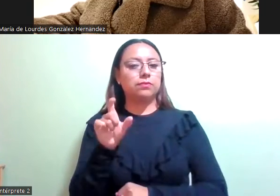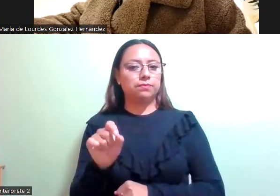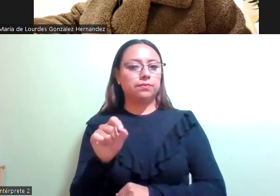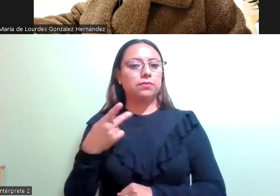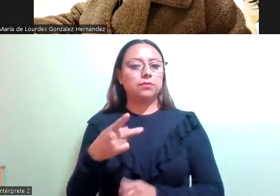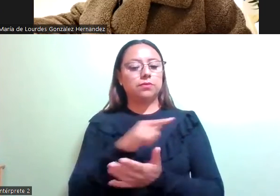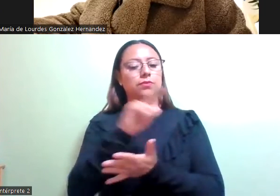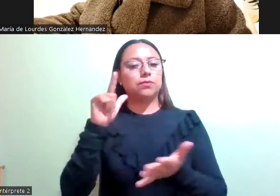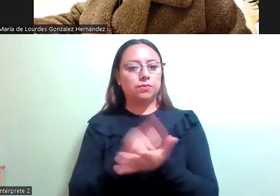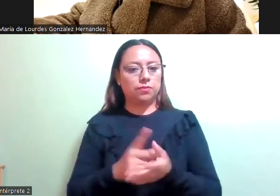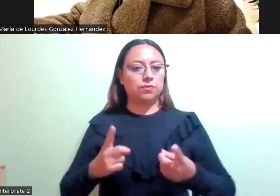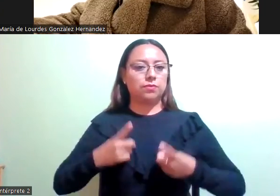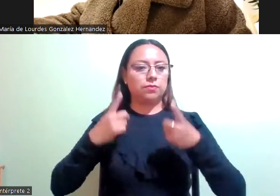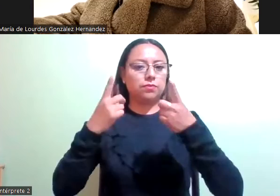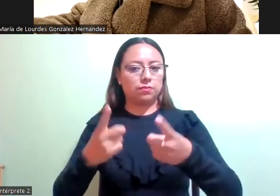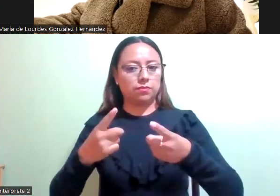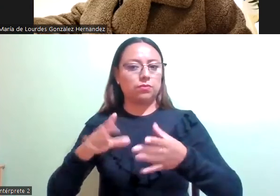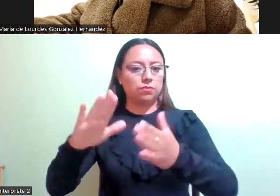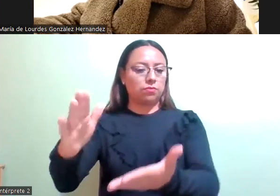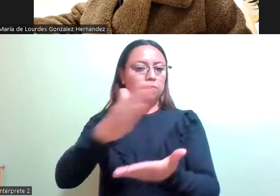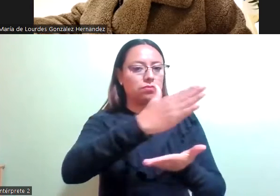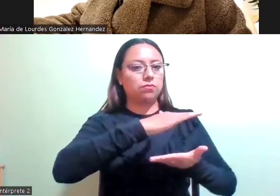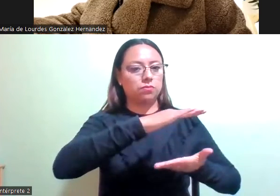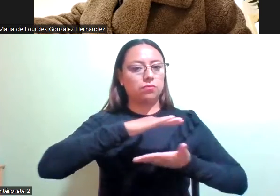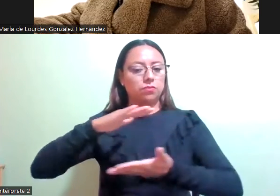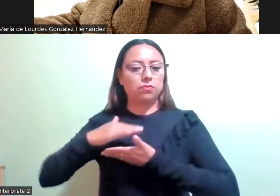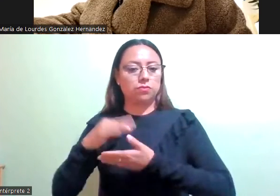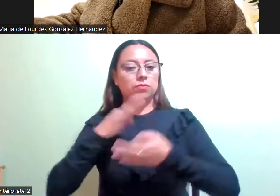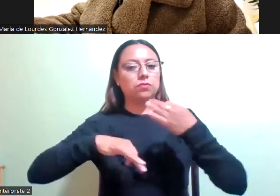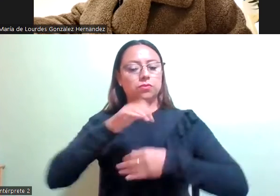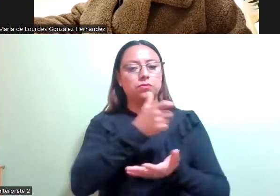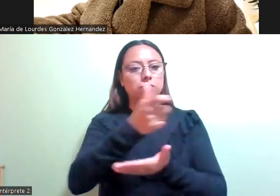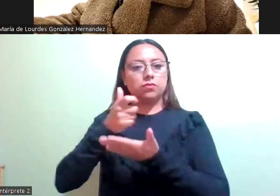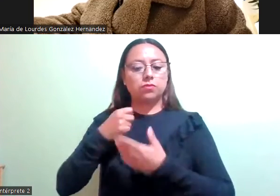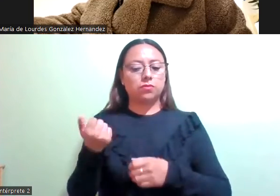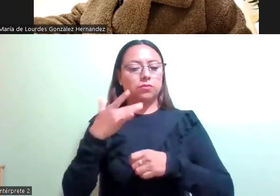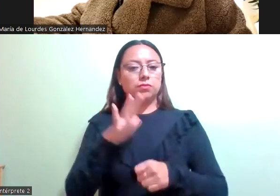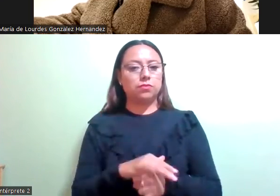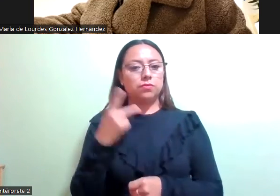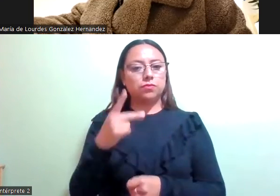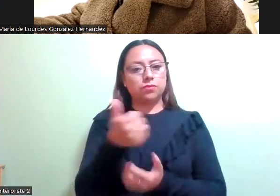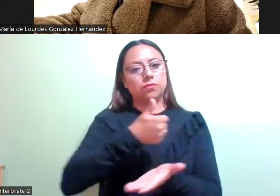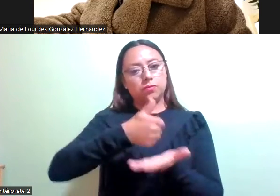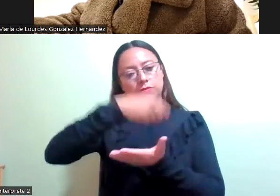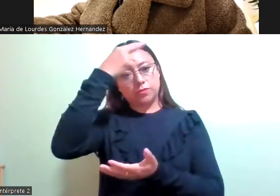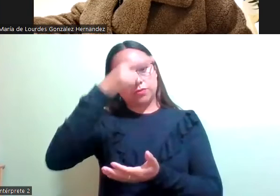la Ley de Entrega-Recepción de los Recursos de la Administración Pública de la Ciudad de